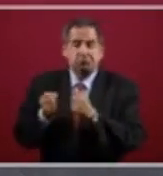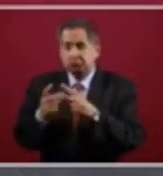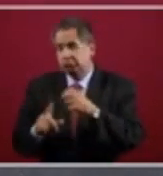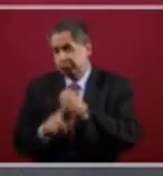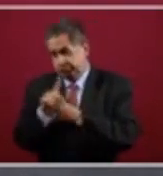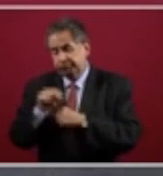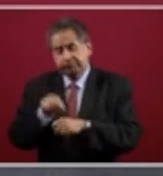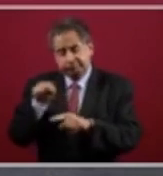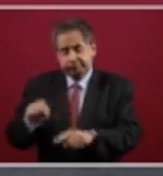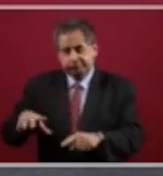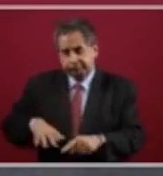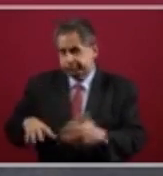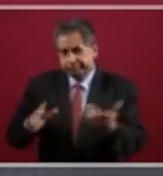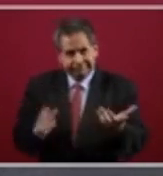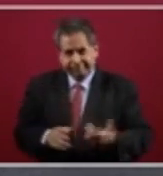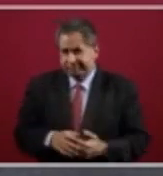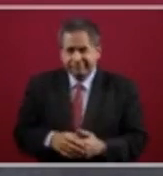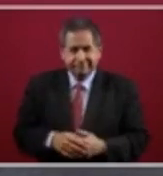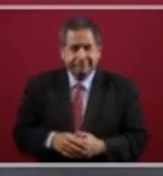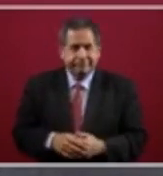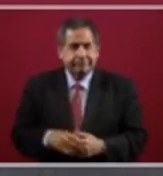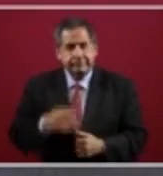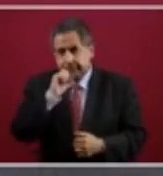problemas. Además,